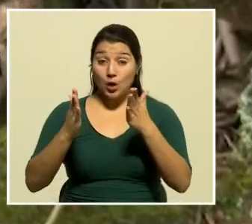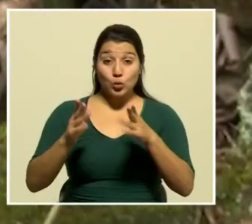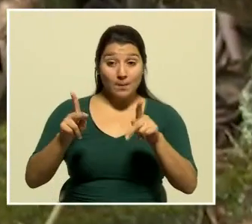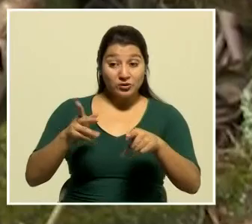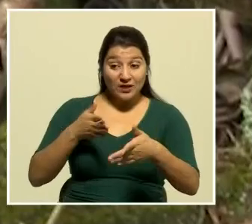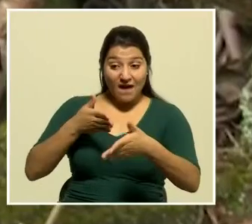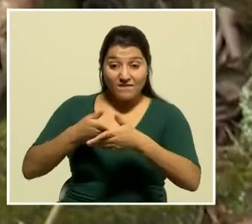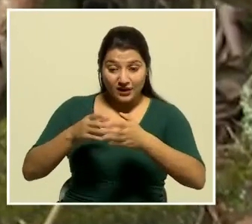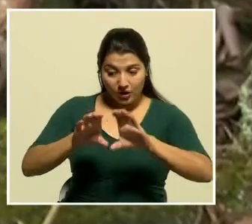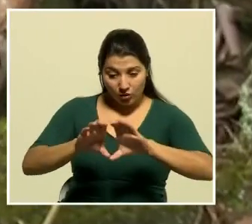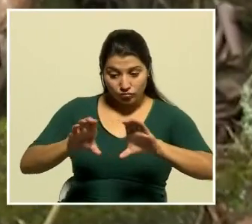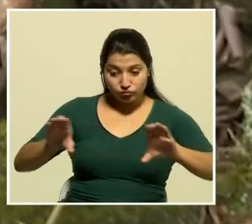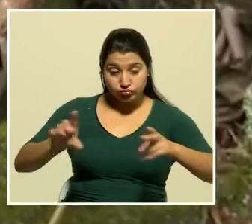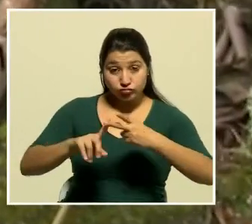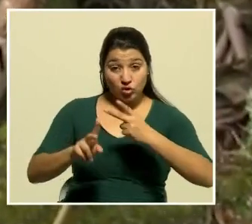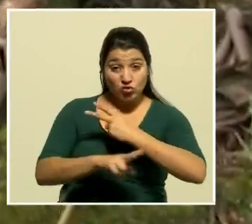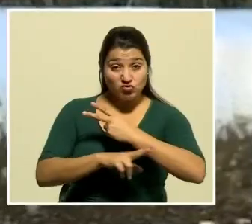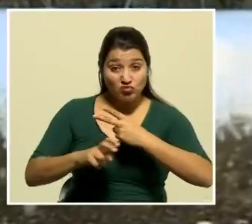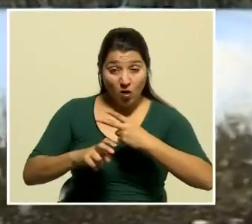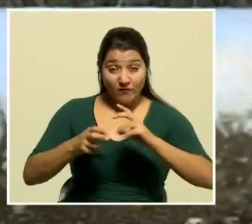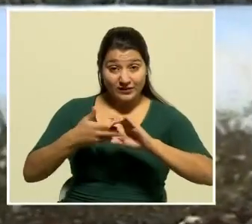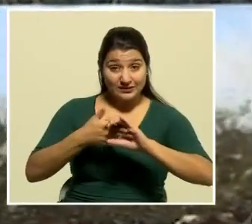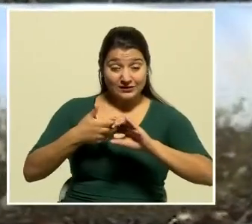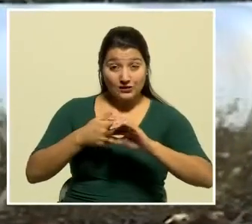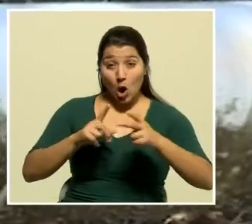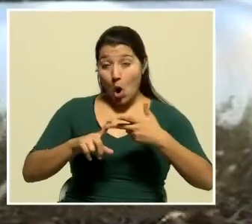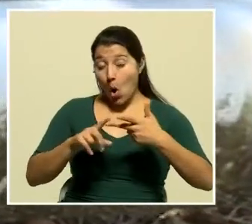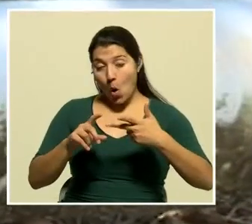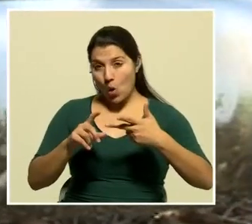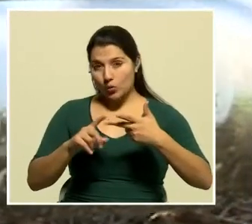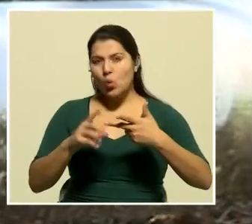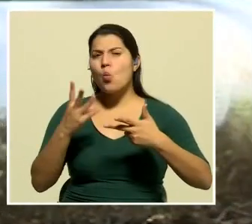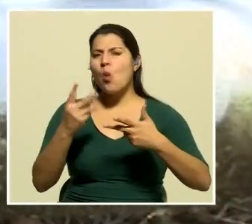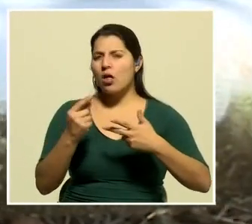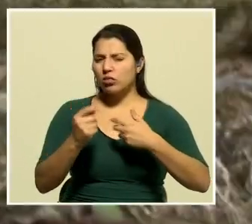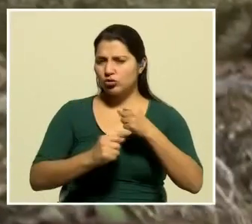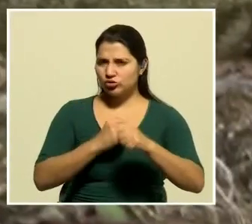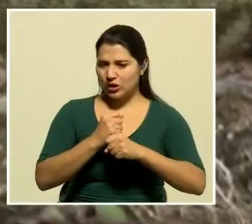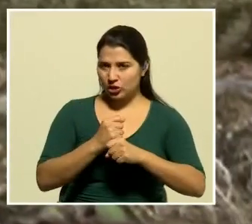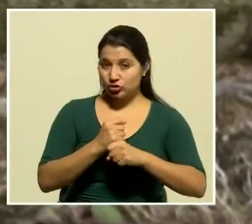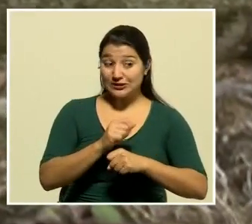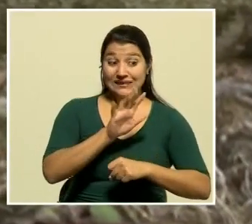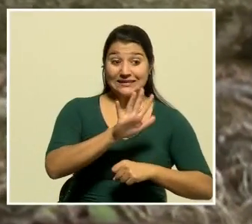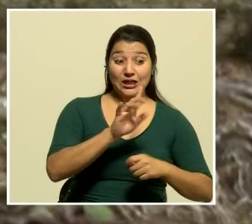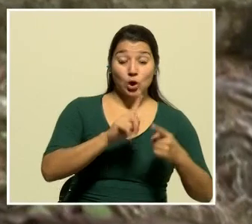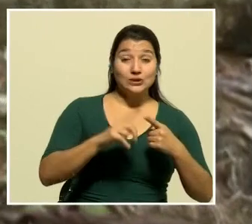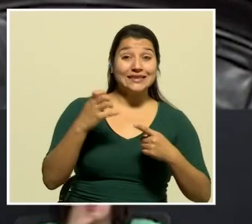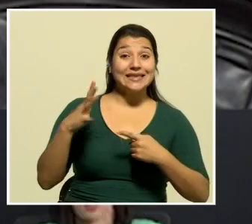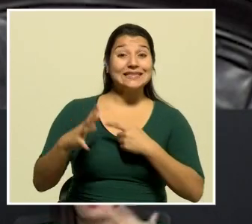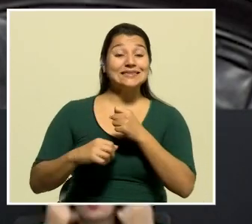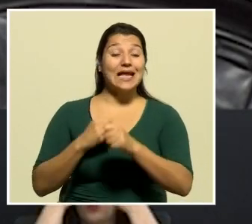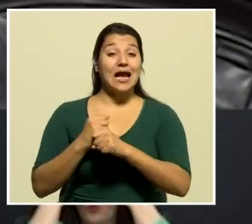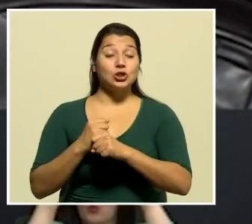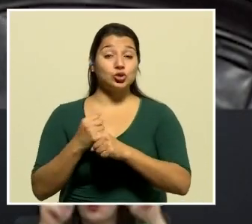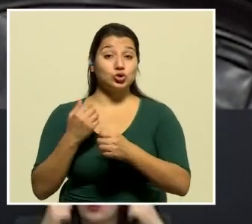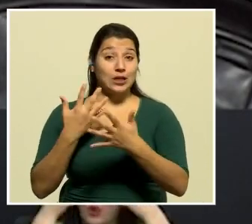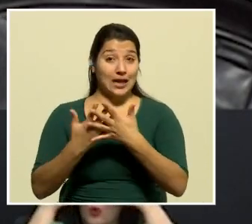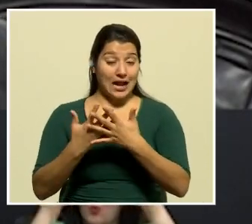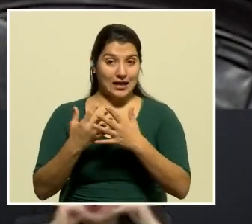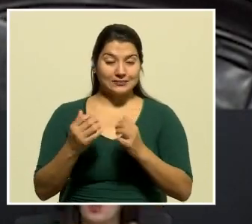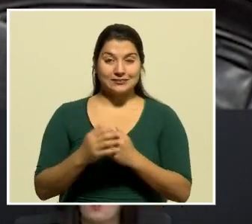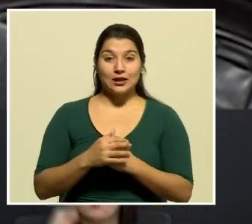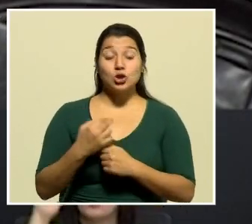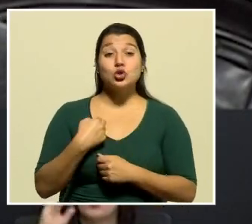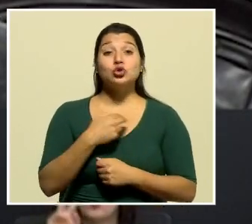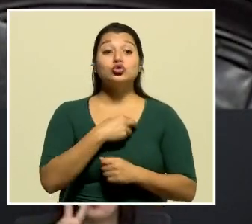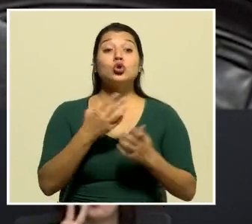la fuerza robe combustible o algún derivado de petróleo. La pena sería de 5 a 15 años de cárcel. En aumentar en 1/3